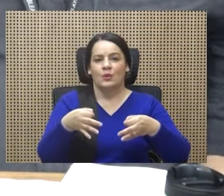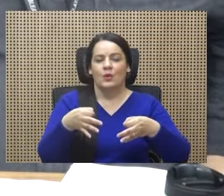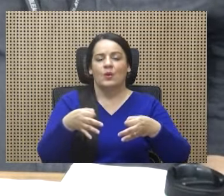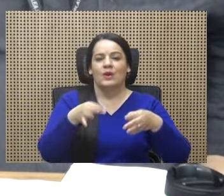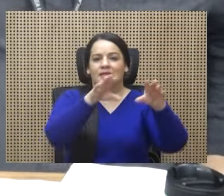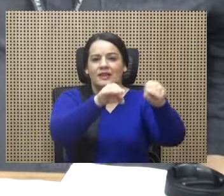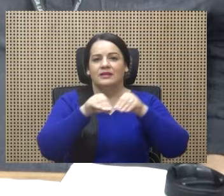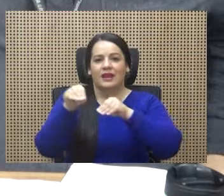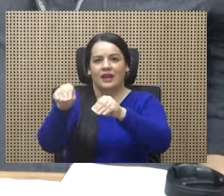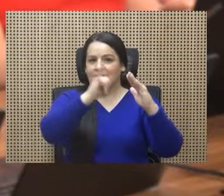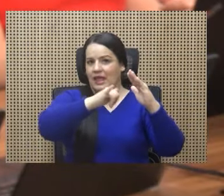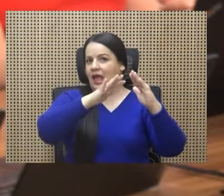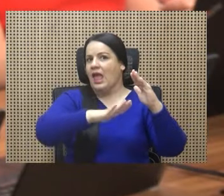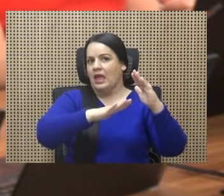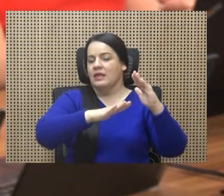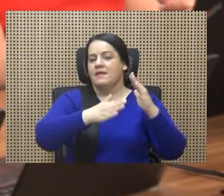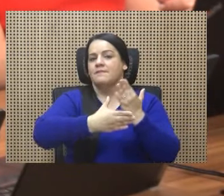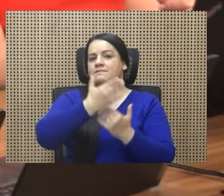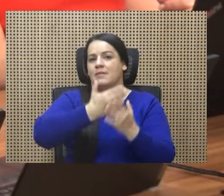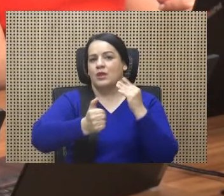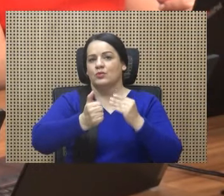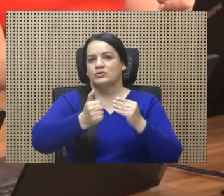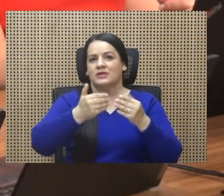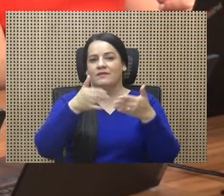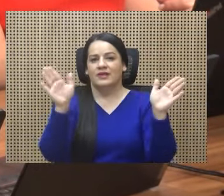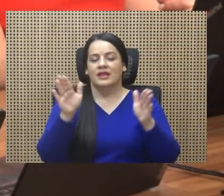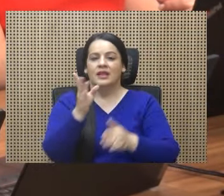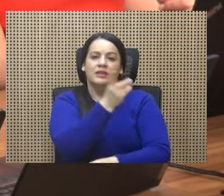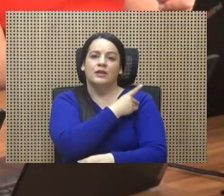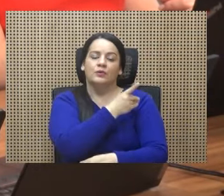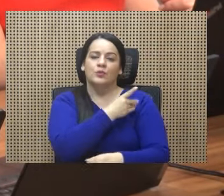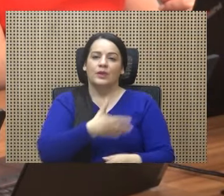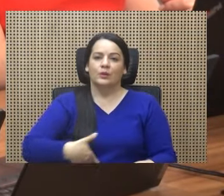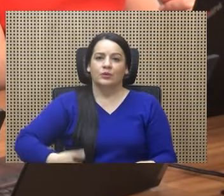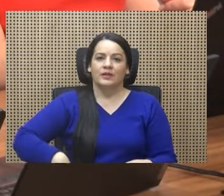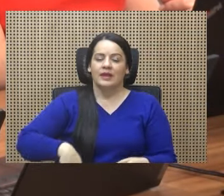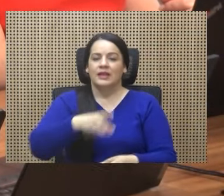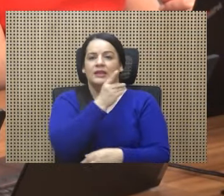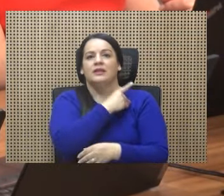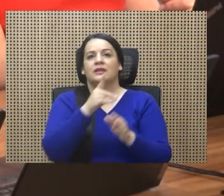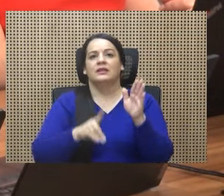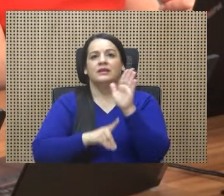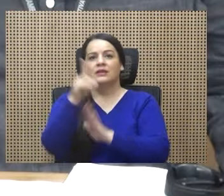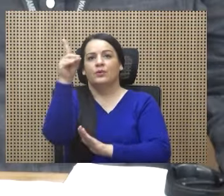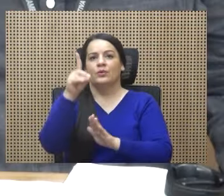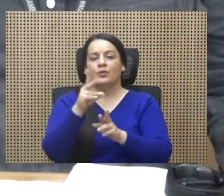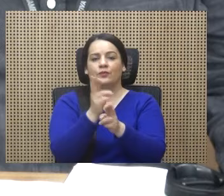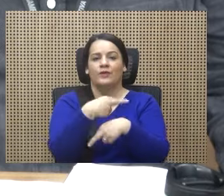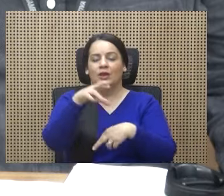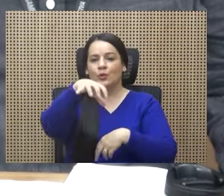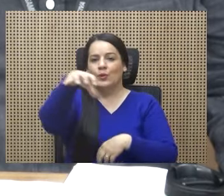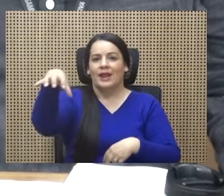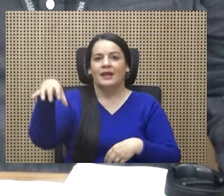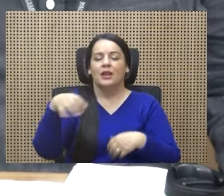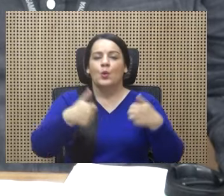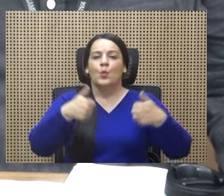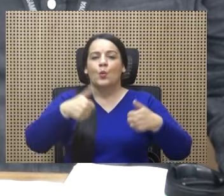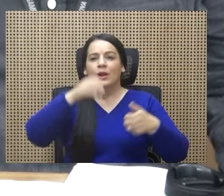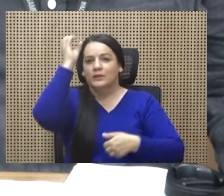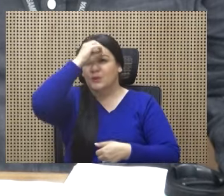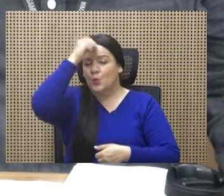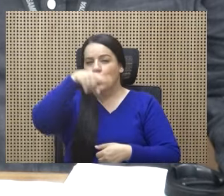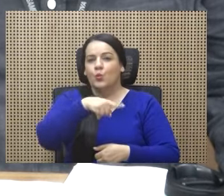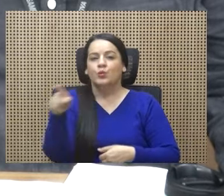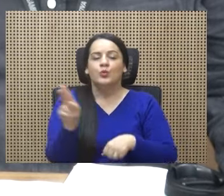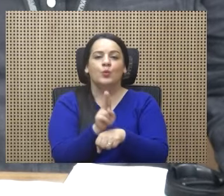residían en manos abiertas la dirección ejecutiva y la dirección de desarrollo regional Okay Cuáles fueron los criterios que usaron ustedes